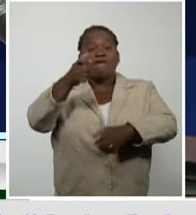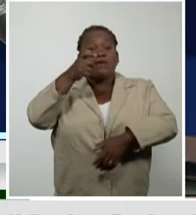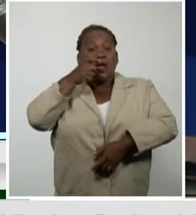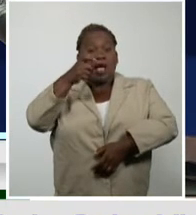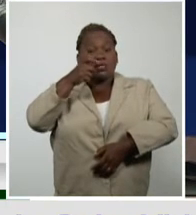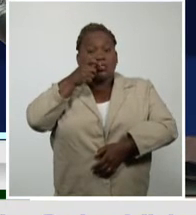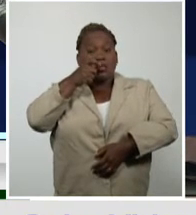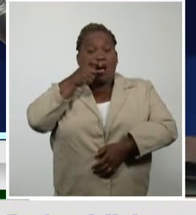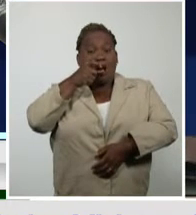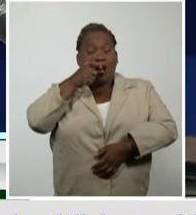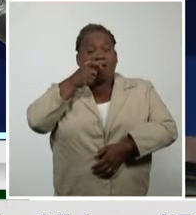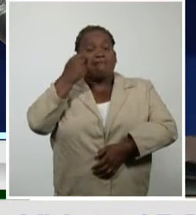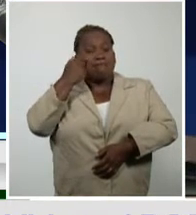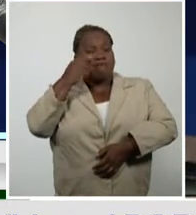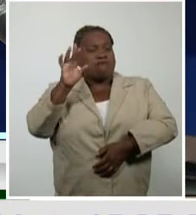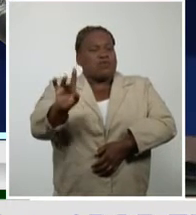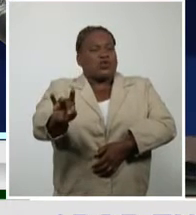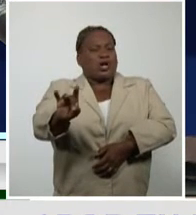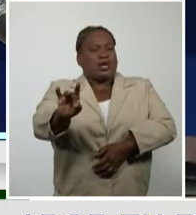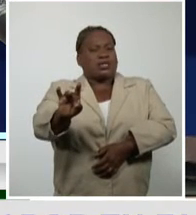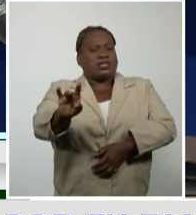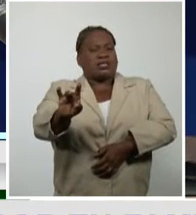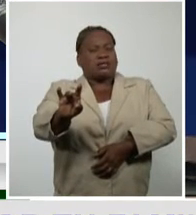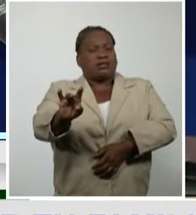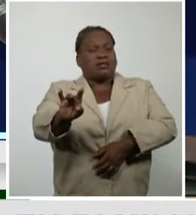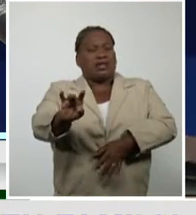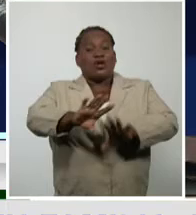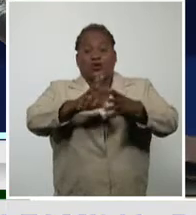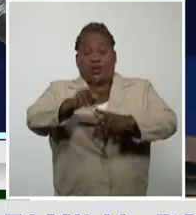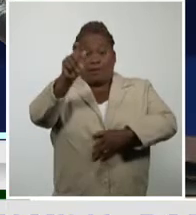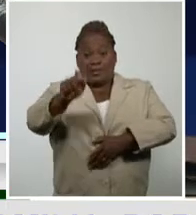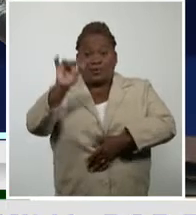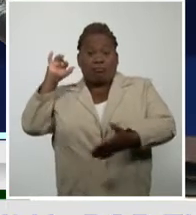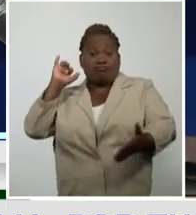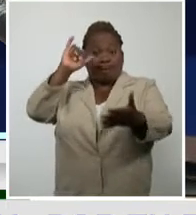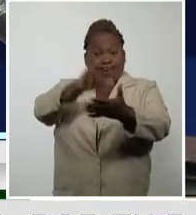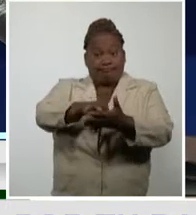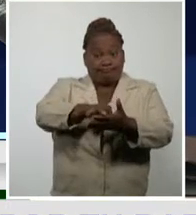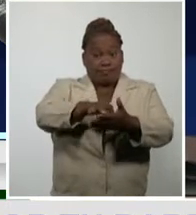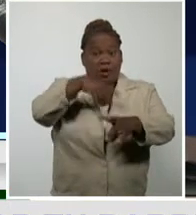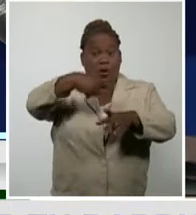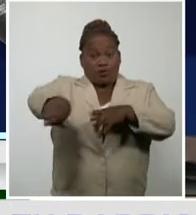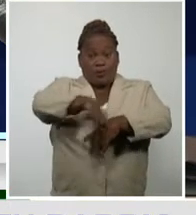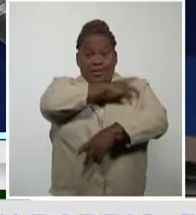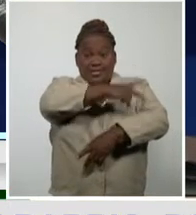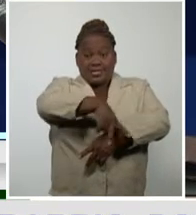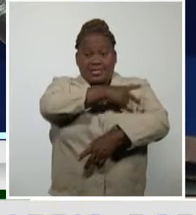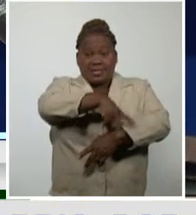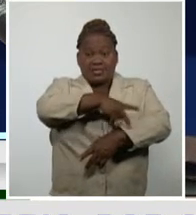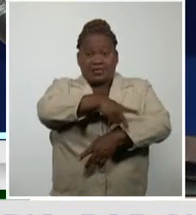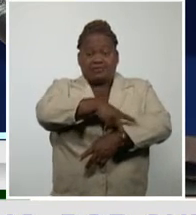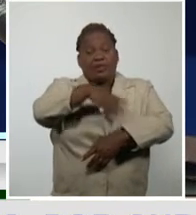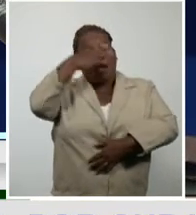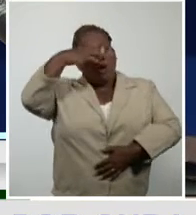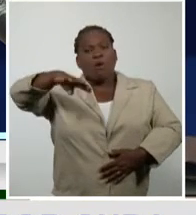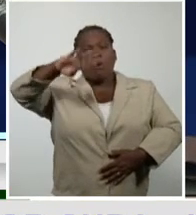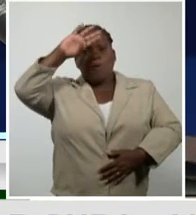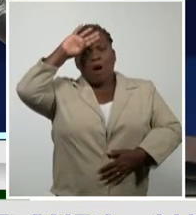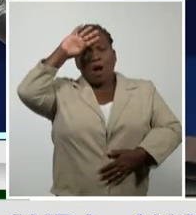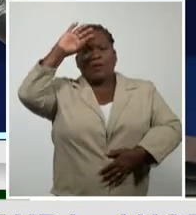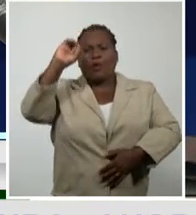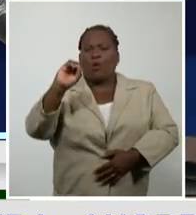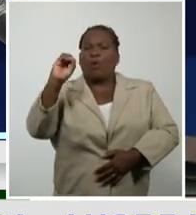mundo sabe que todas las personas que vienen del exterior sean cubanos o sean extranjeros, los